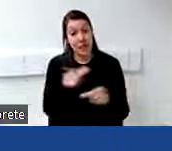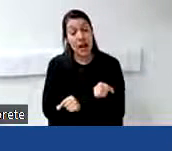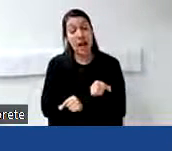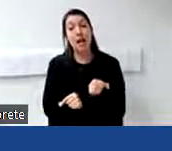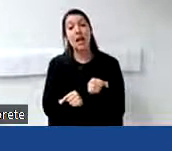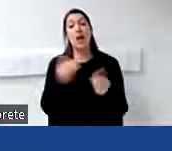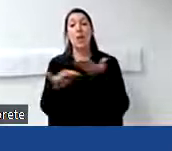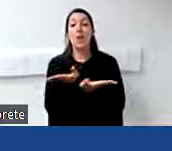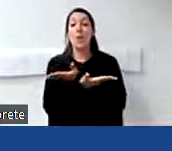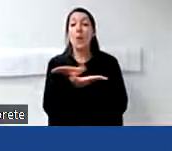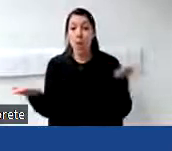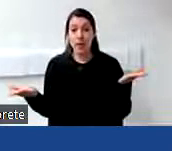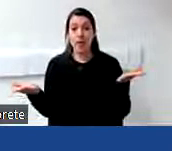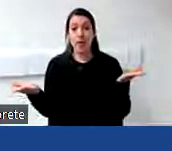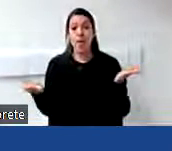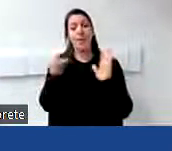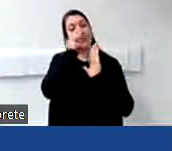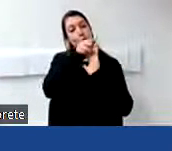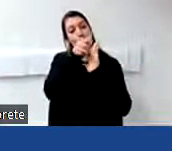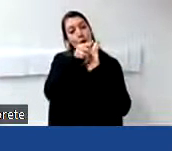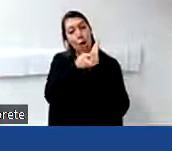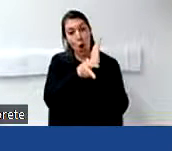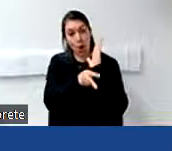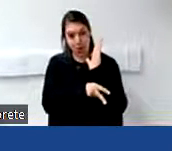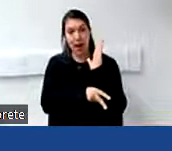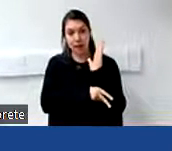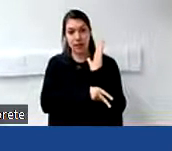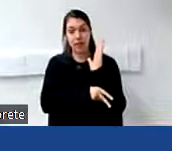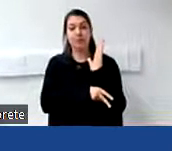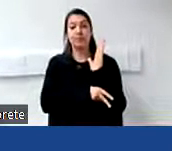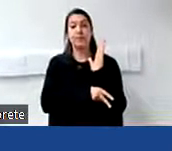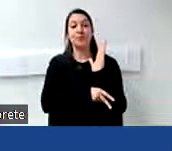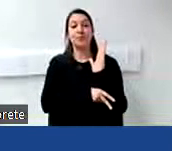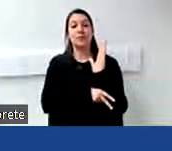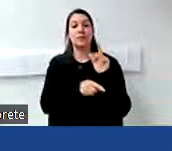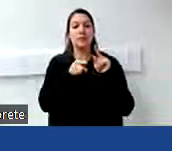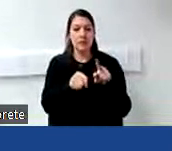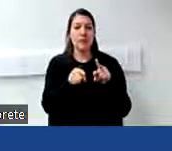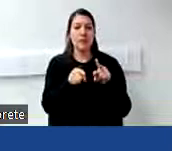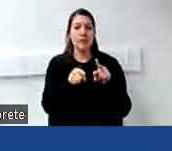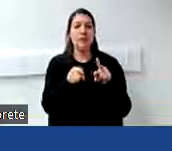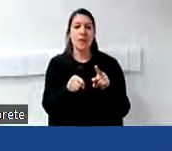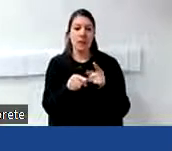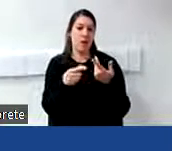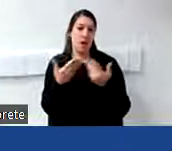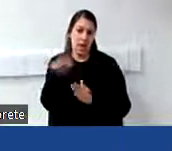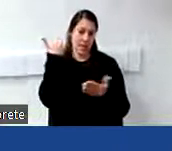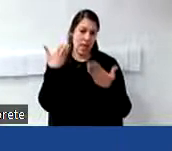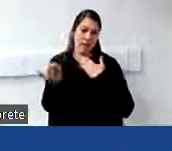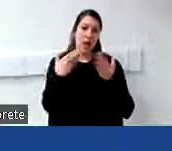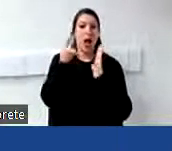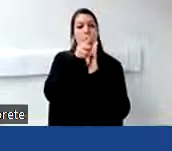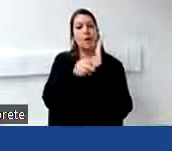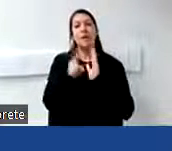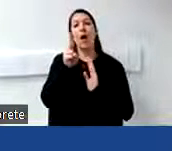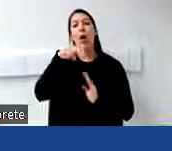dejo las normas, las normativas que están vigentes. Lo que se hablaba anteriormente, normativas UNI